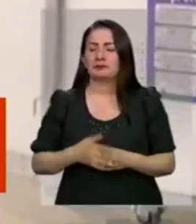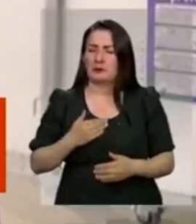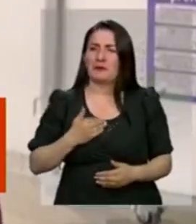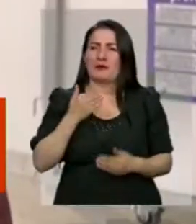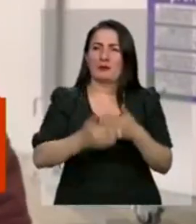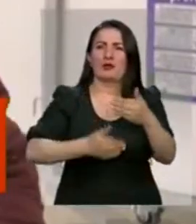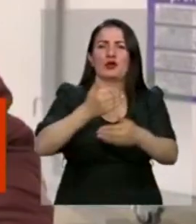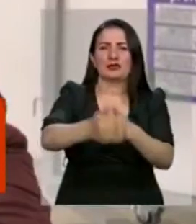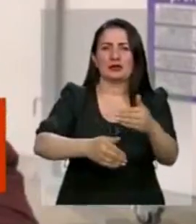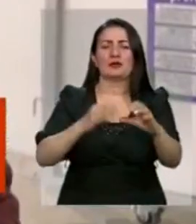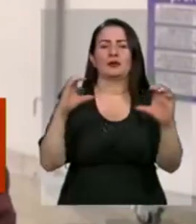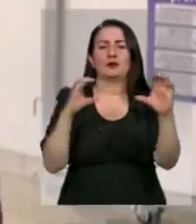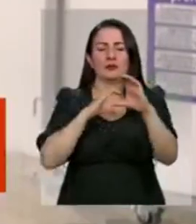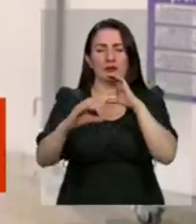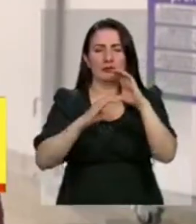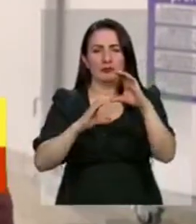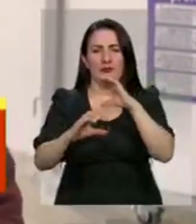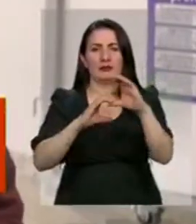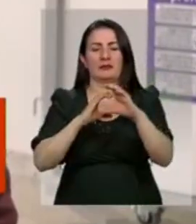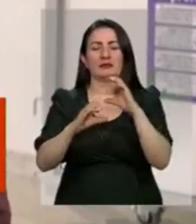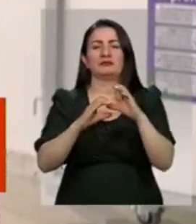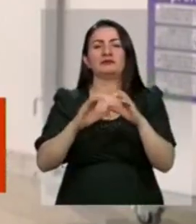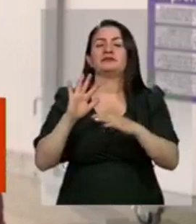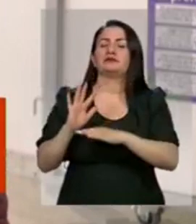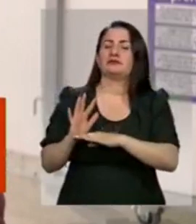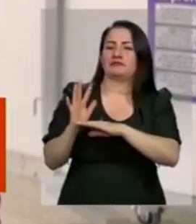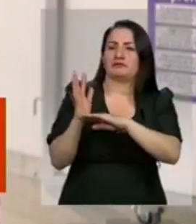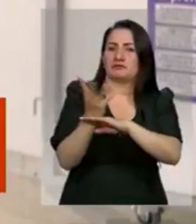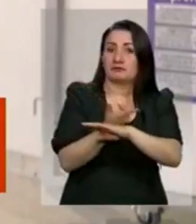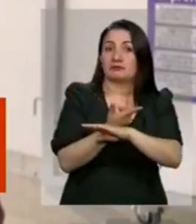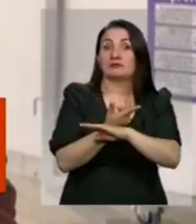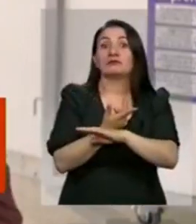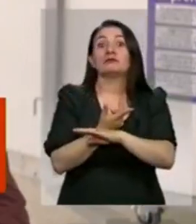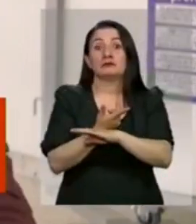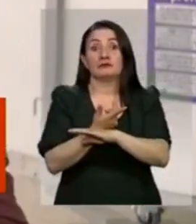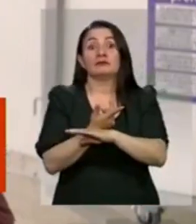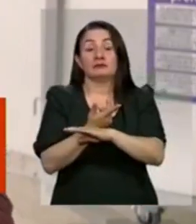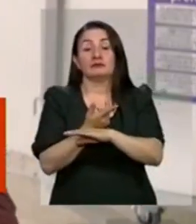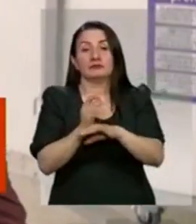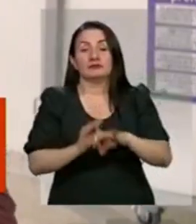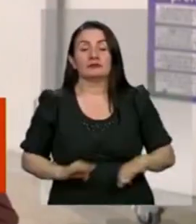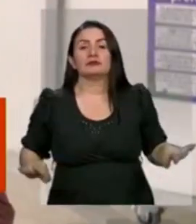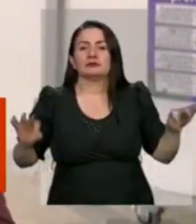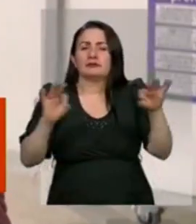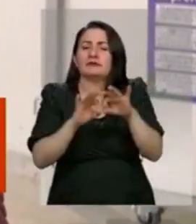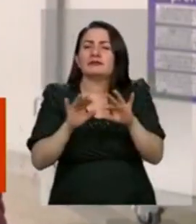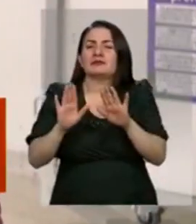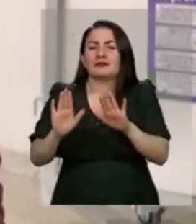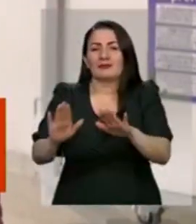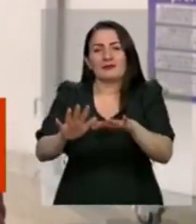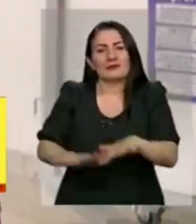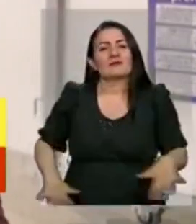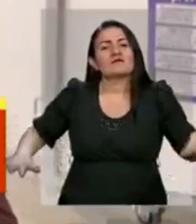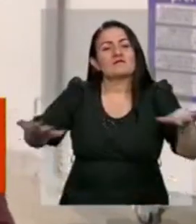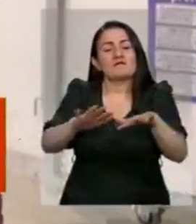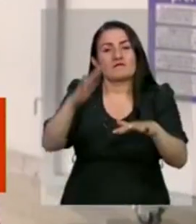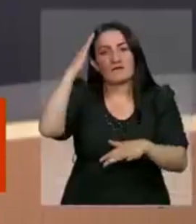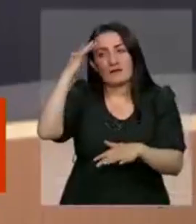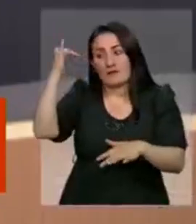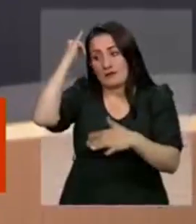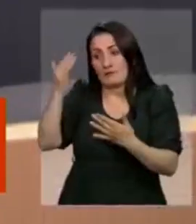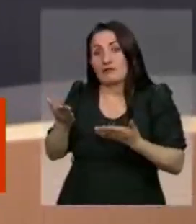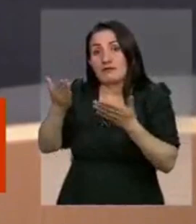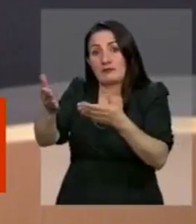con la comunicación, con la parte artística, salgan de esos espacios académicos a la